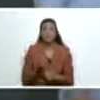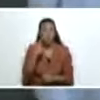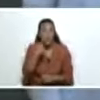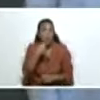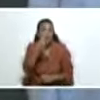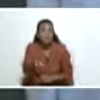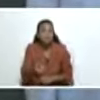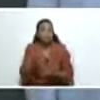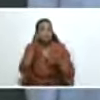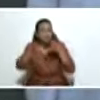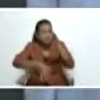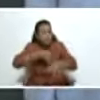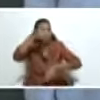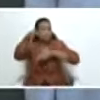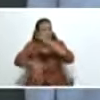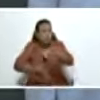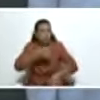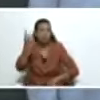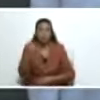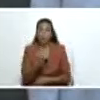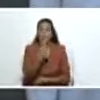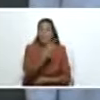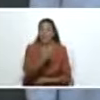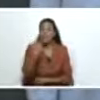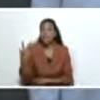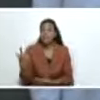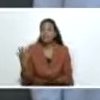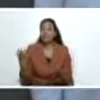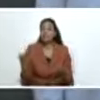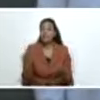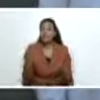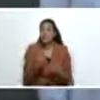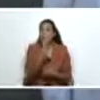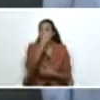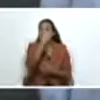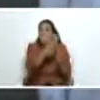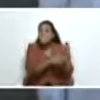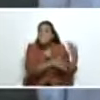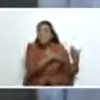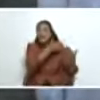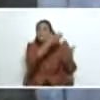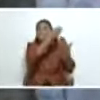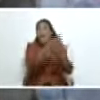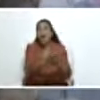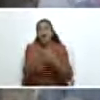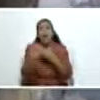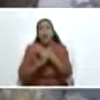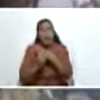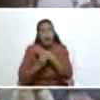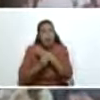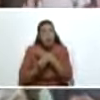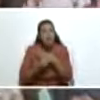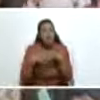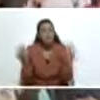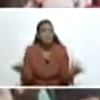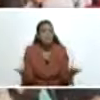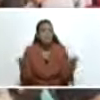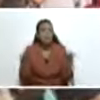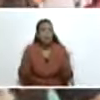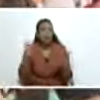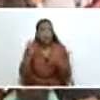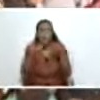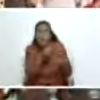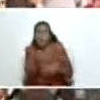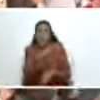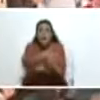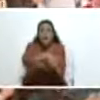lo he dicho en múltiples oportunidades, no fue el 23, fue desde el primero, y usted siempre me llamaba. ¿Qué pasó, Freddy? ¿Cómo está la